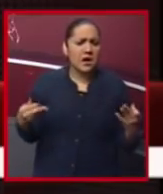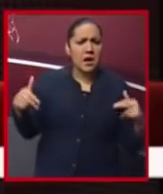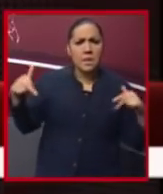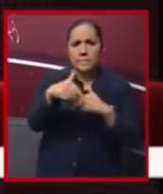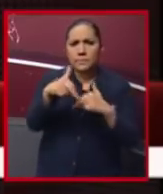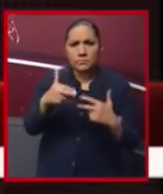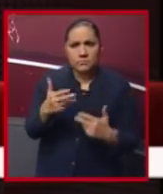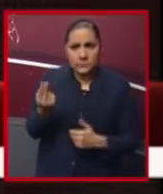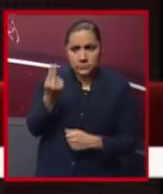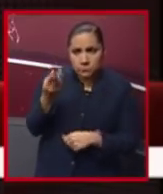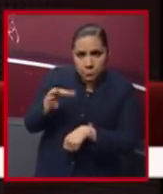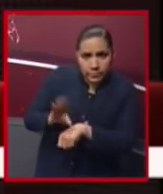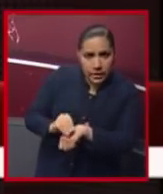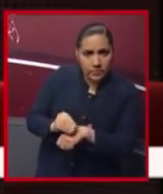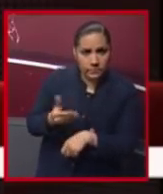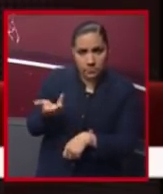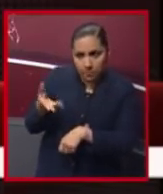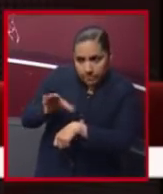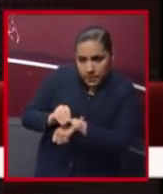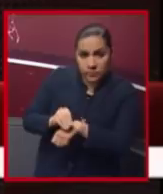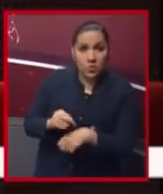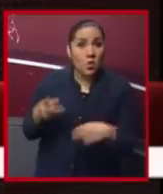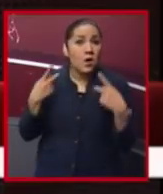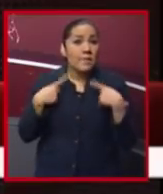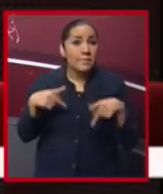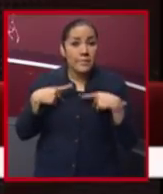hay desplazados,